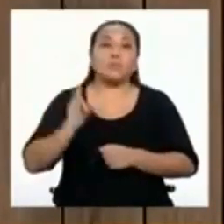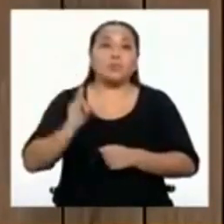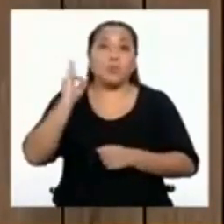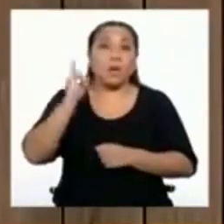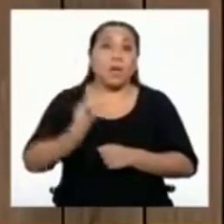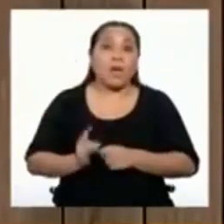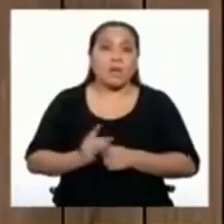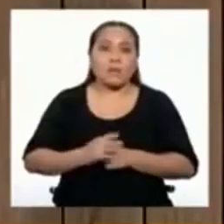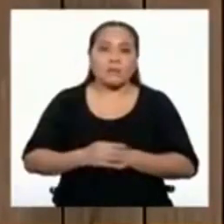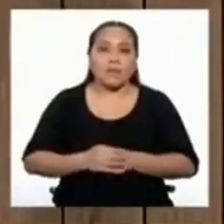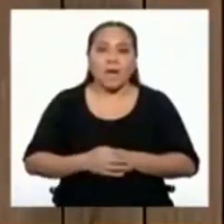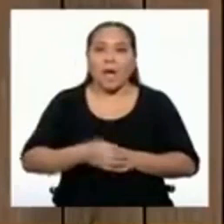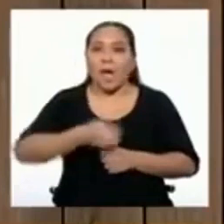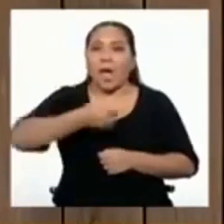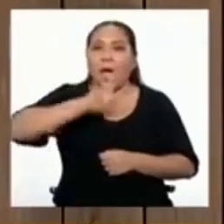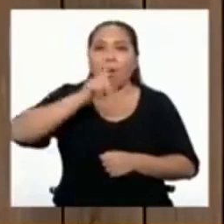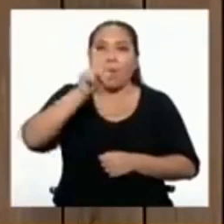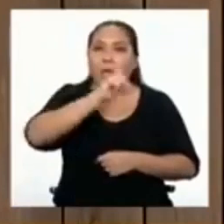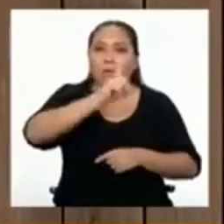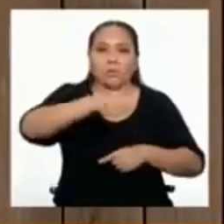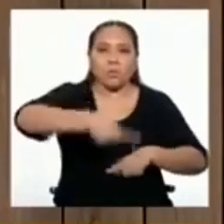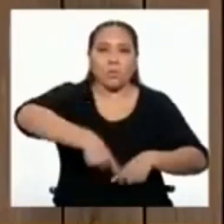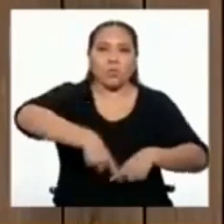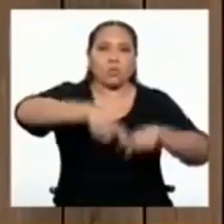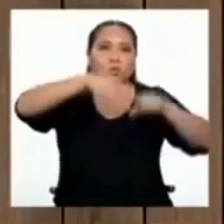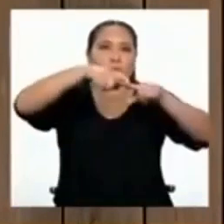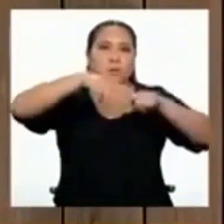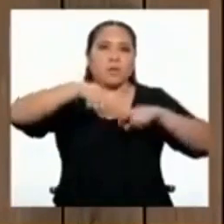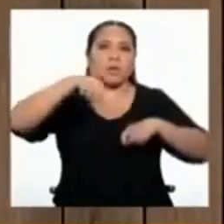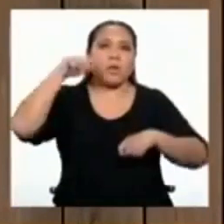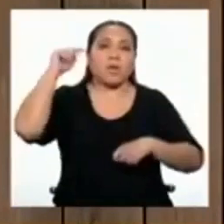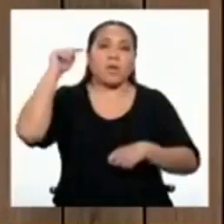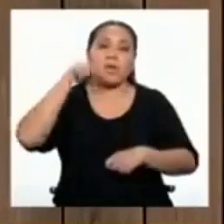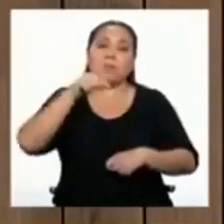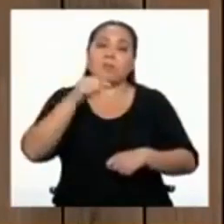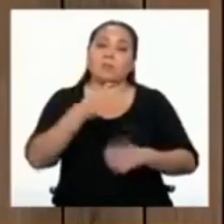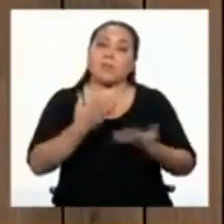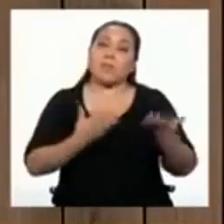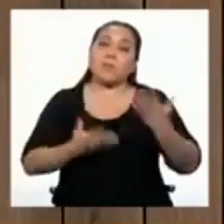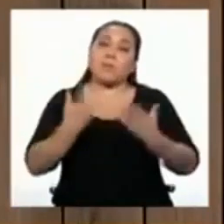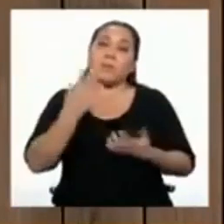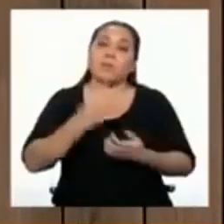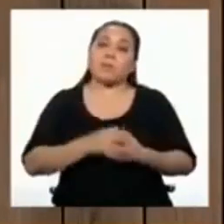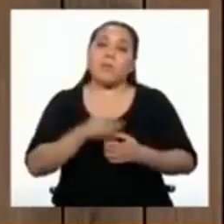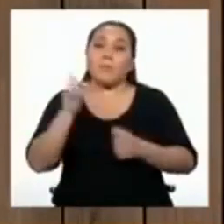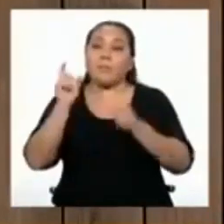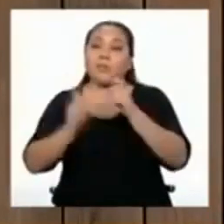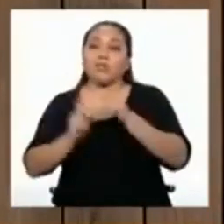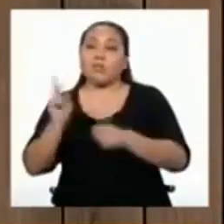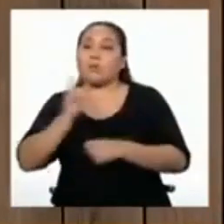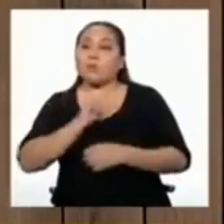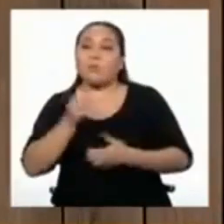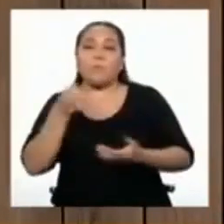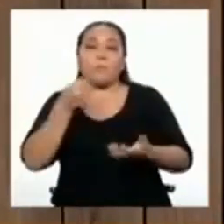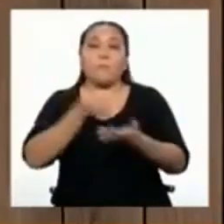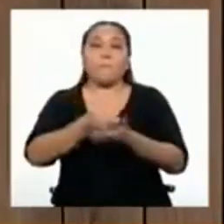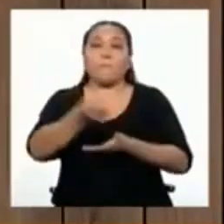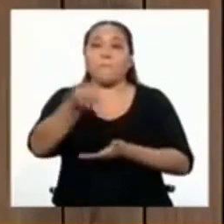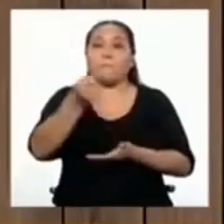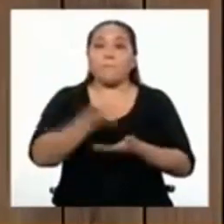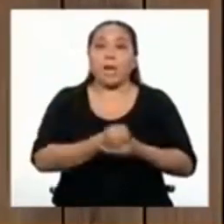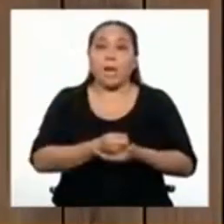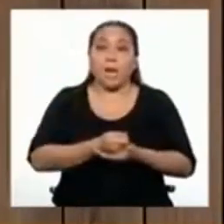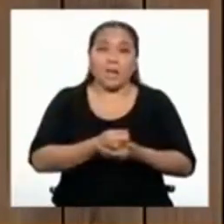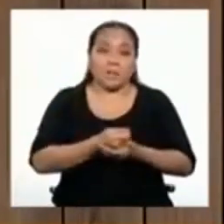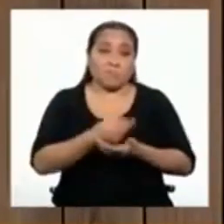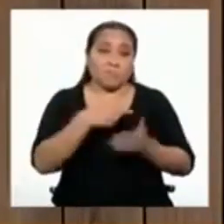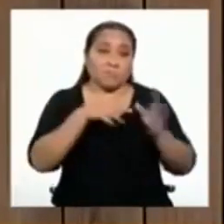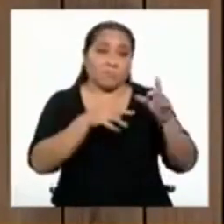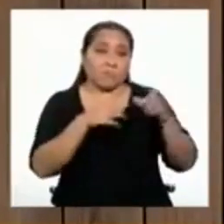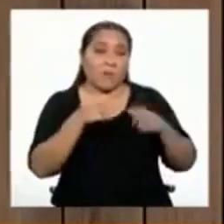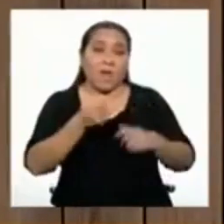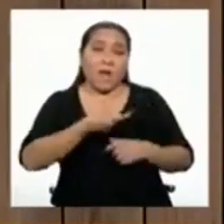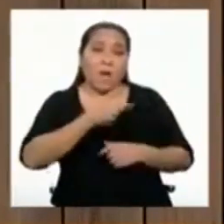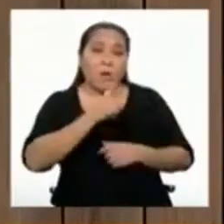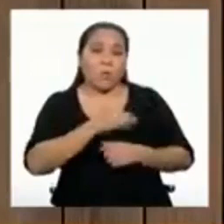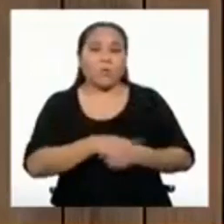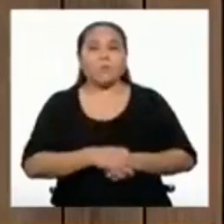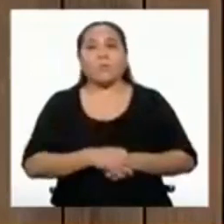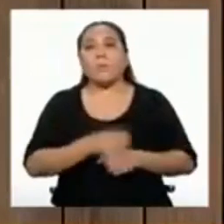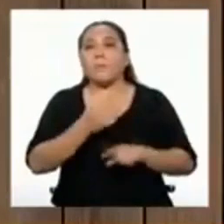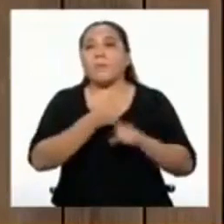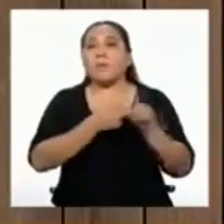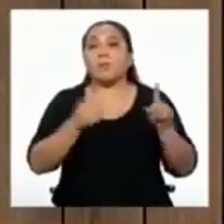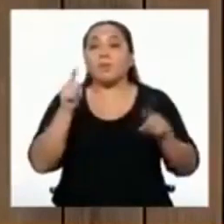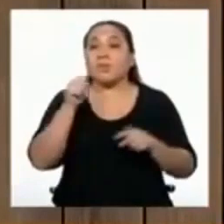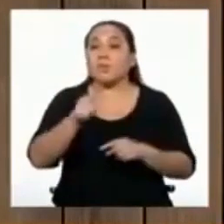debe suspender. Así las personas no hayan podido pagar sus recibos. Y probablemente esto no hubiera